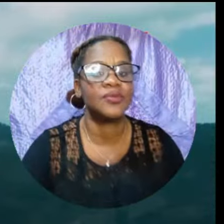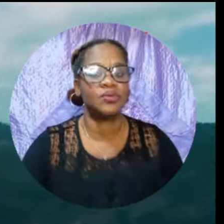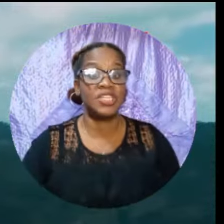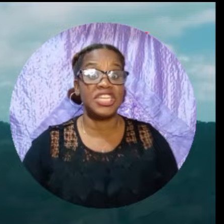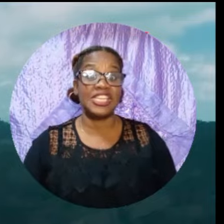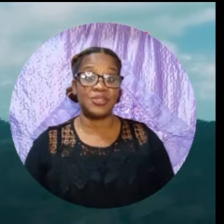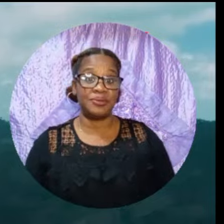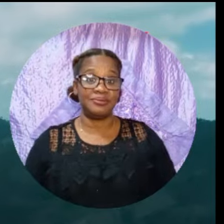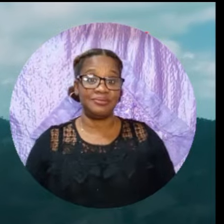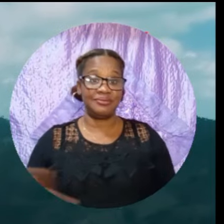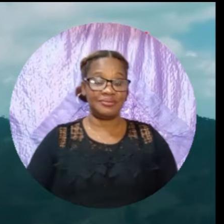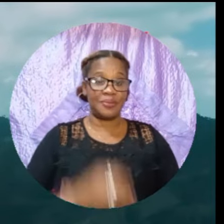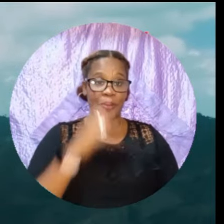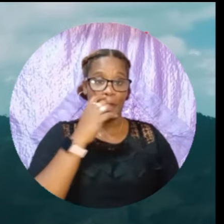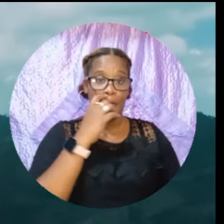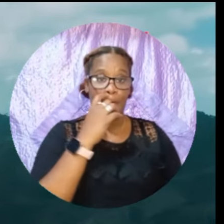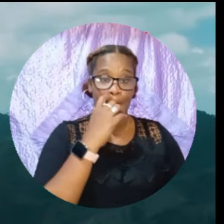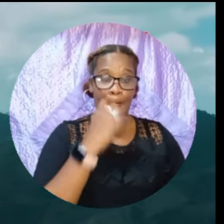¡Miren eso!